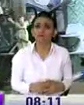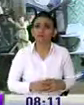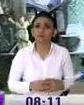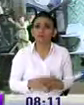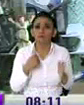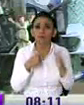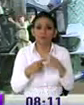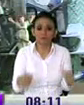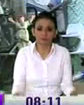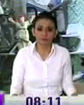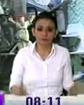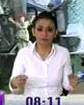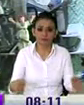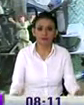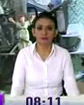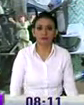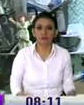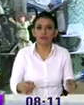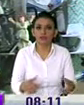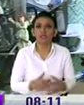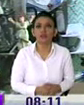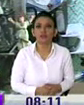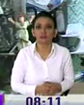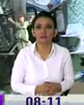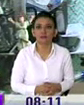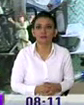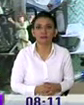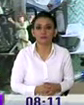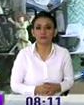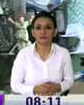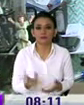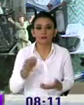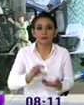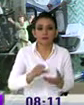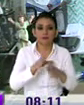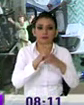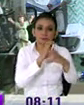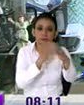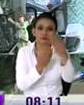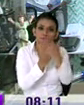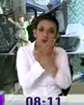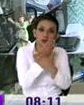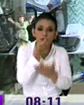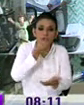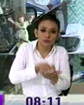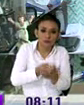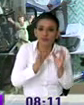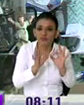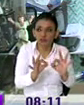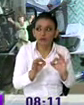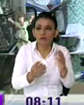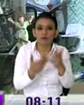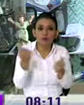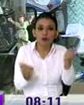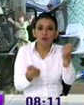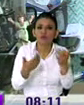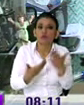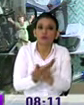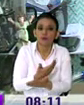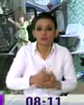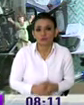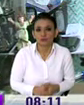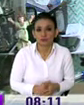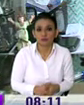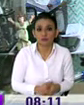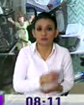es neumáticos, en lo que es de inversiones de vehículos, carros nuevos que se puede apreciar y todos